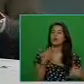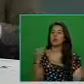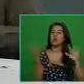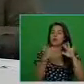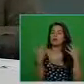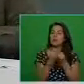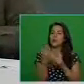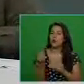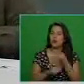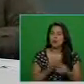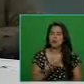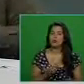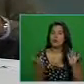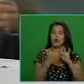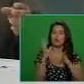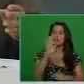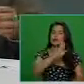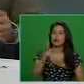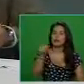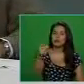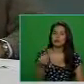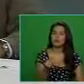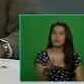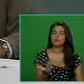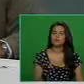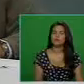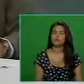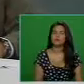lazo con ustedes. ¿Cuáles serían los puntos para